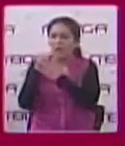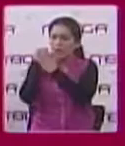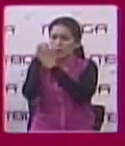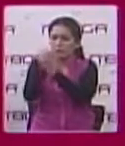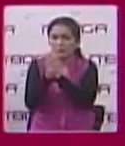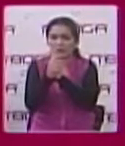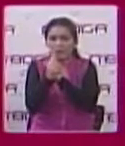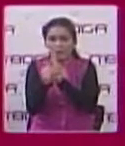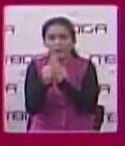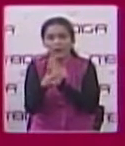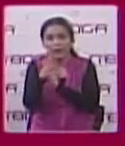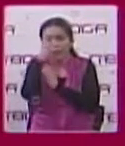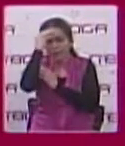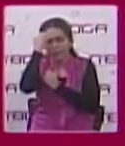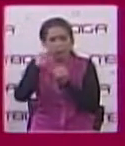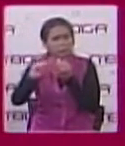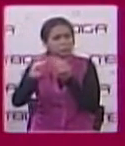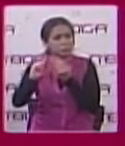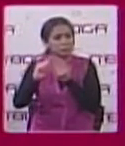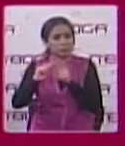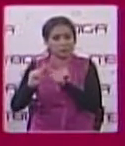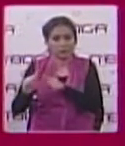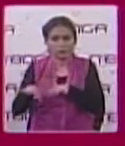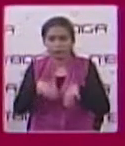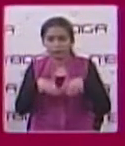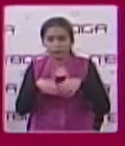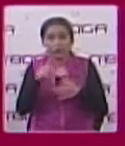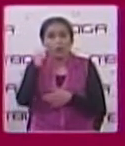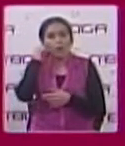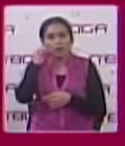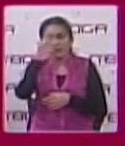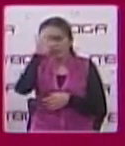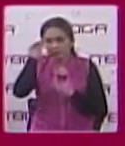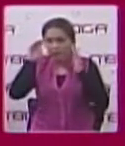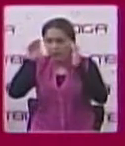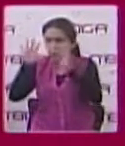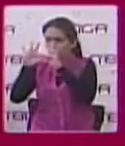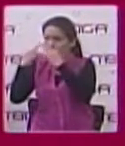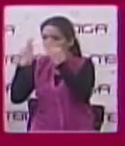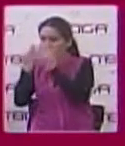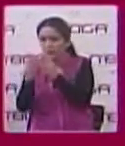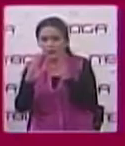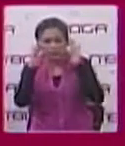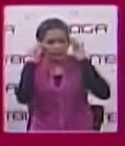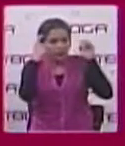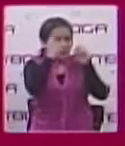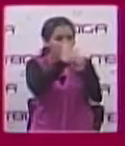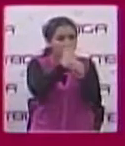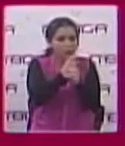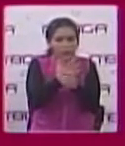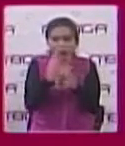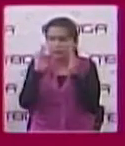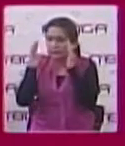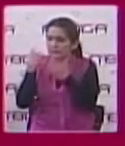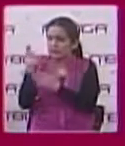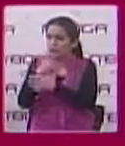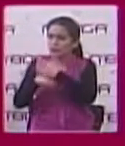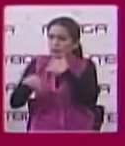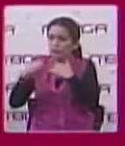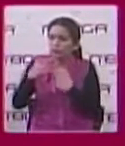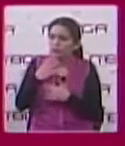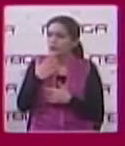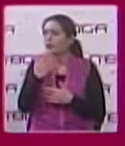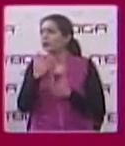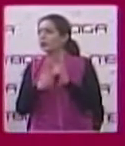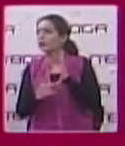en todas las acciones que nosotros hacemos, la capacidad de poder administrar, apoyar en nuestros hogares, también contribuir